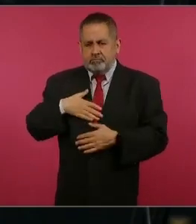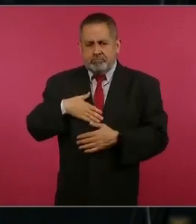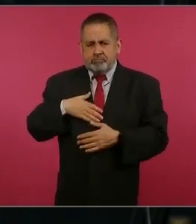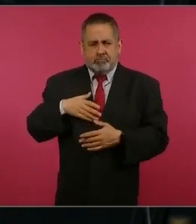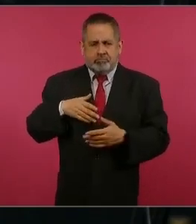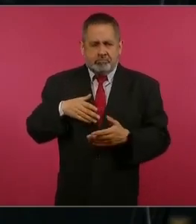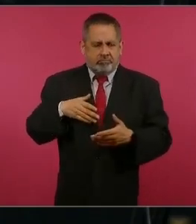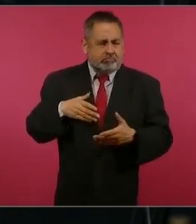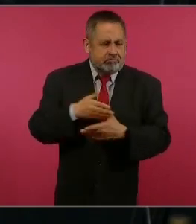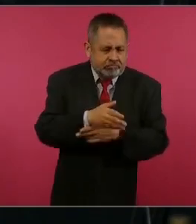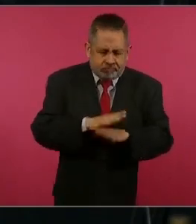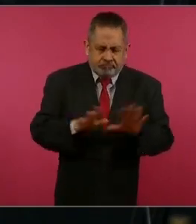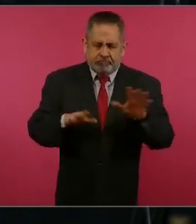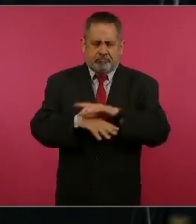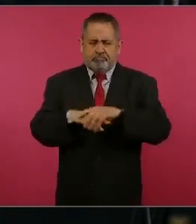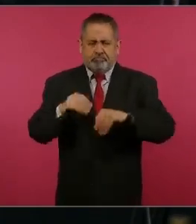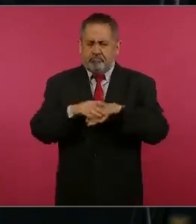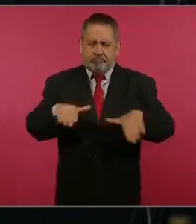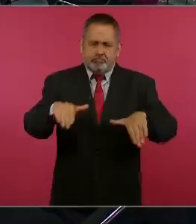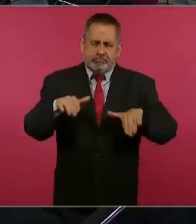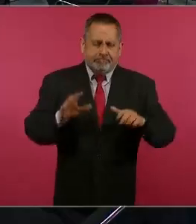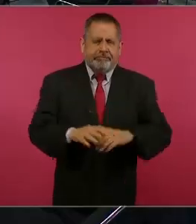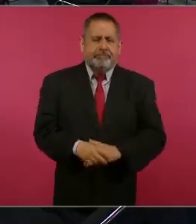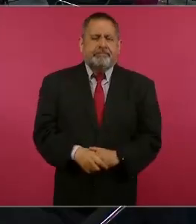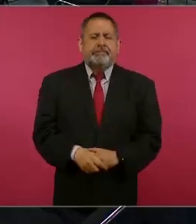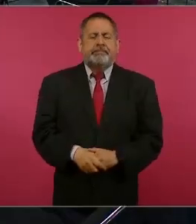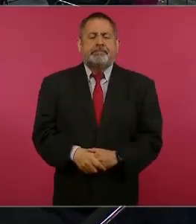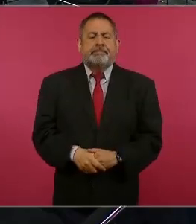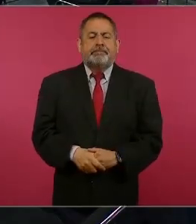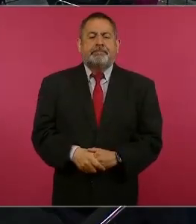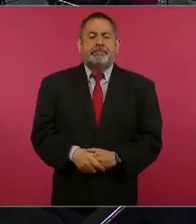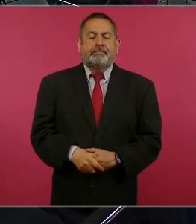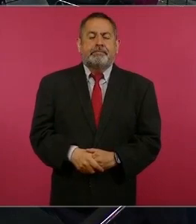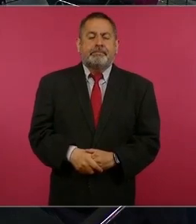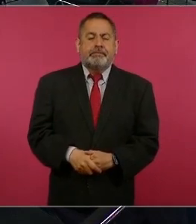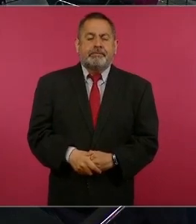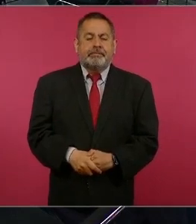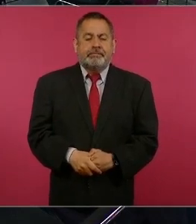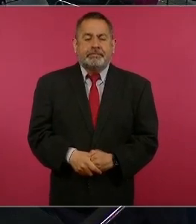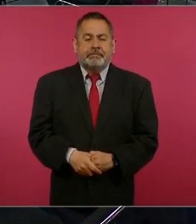nado sincronizado. Eso sería todo. Pues muchas sí. gracias. Y sería...